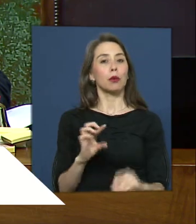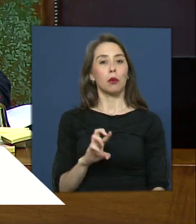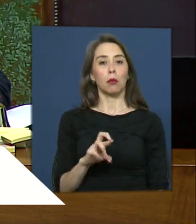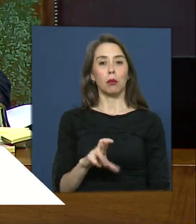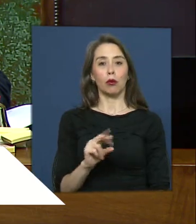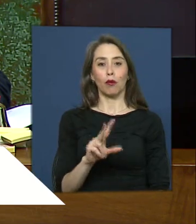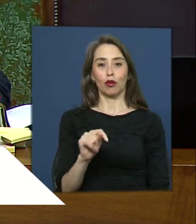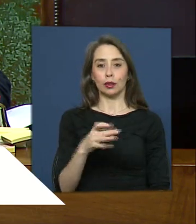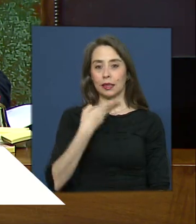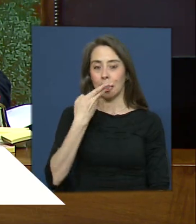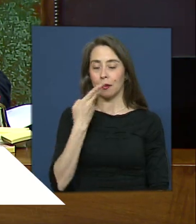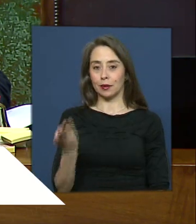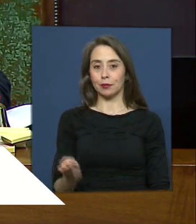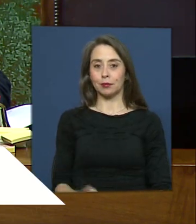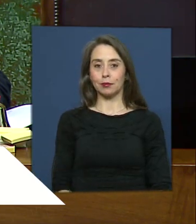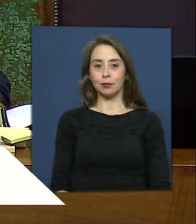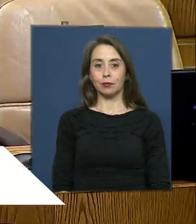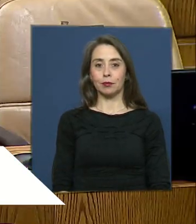Proboste.